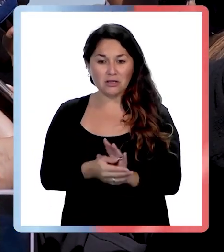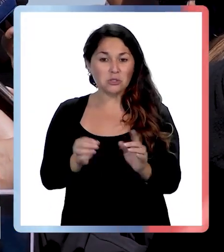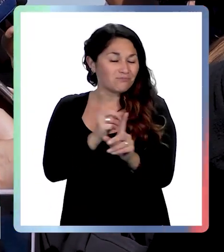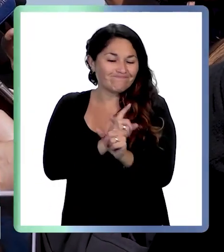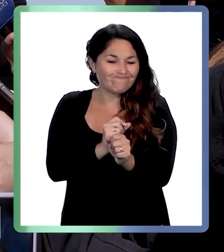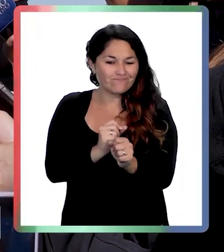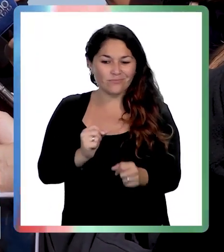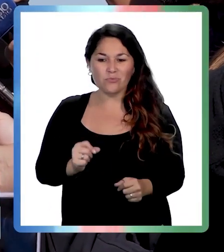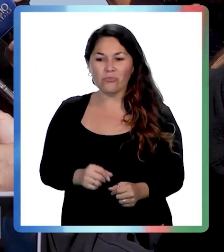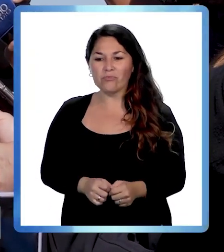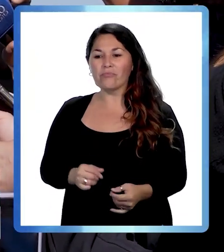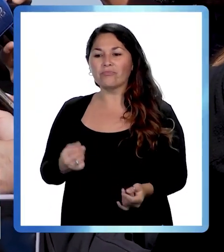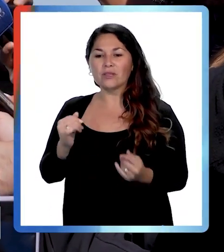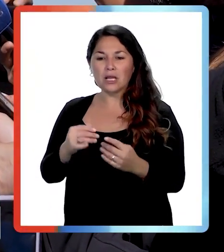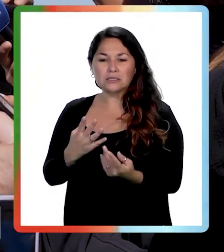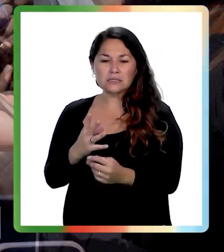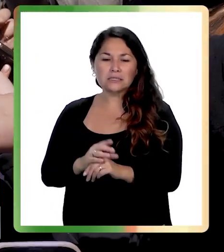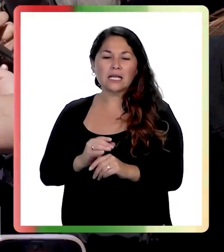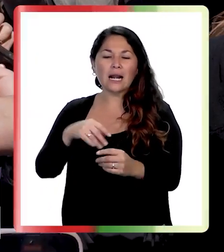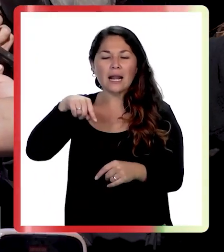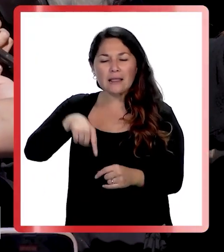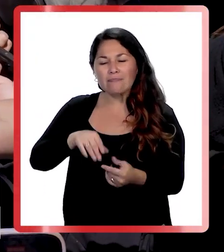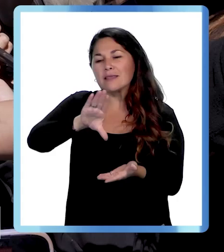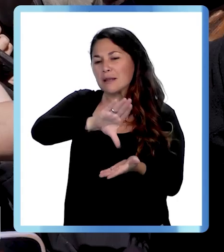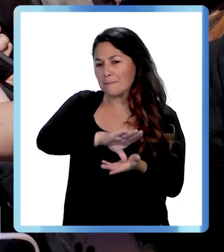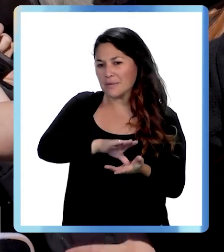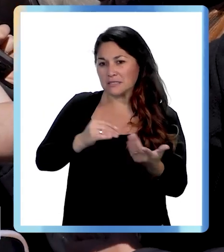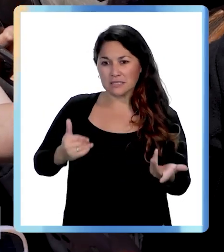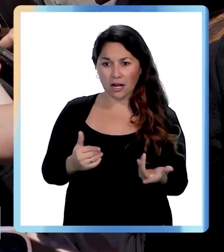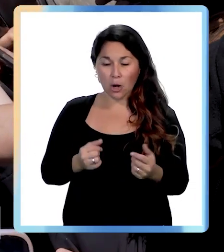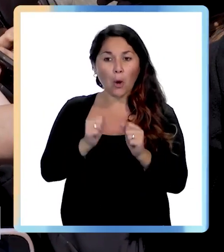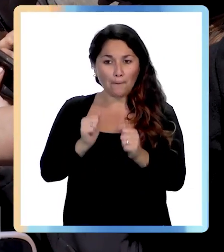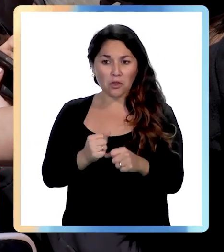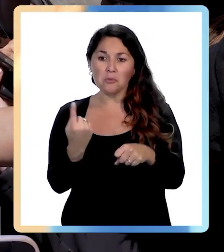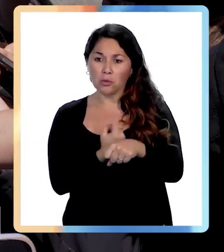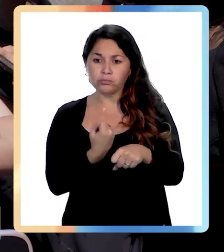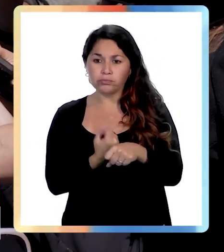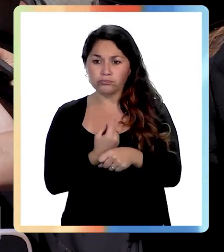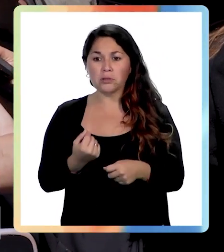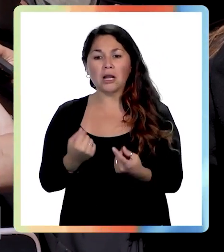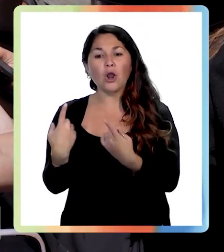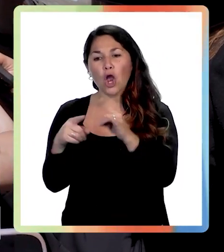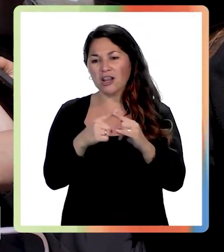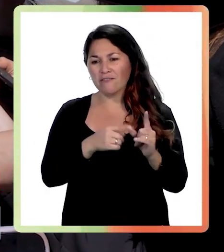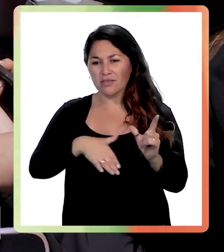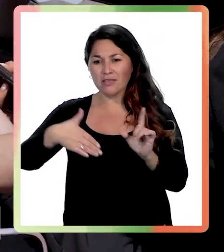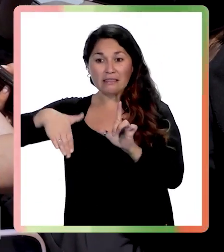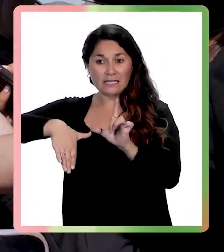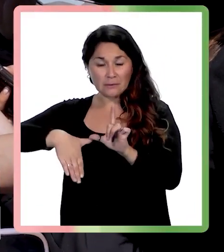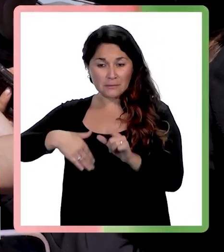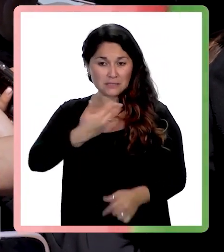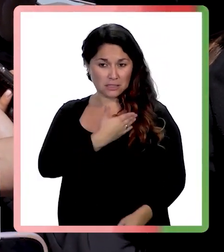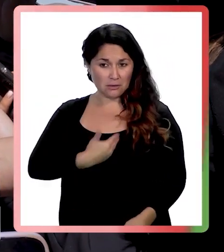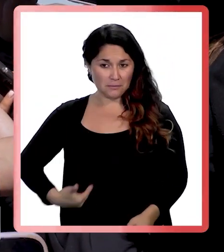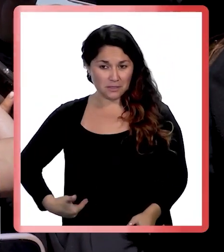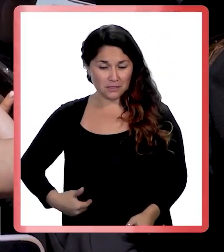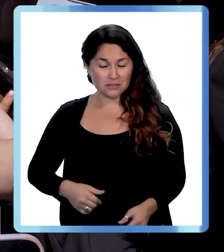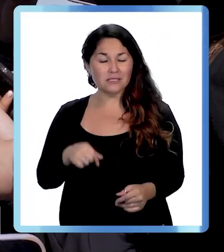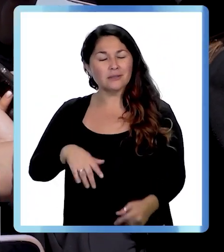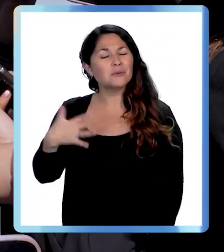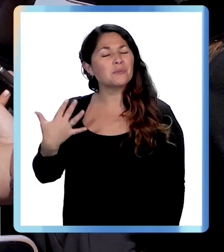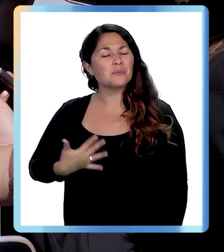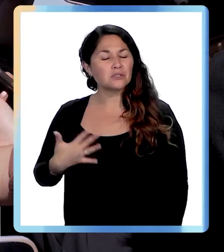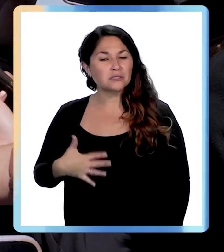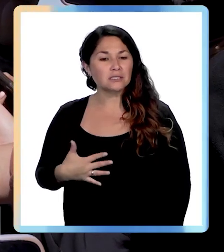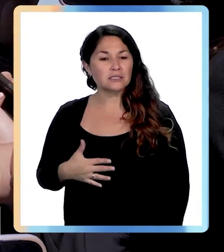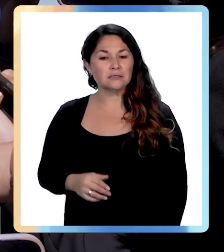puede enfrentar solamente encerrado en nuestras fronteras nacionales. Yo estoy disponible entre presidentes, permanentemente conversamos entre presidentes de América Latina. Si acá lo